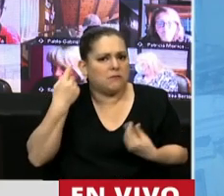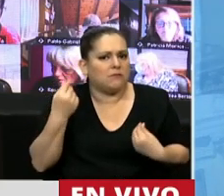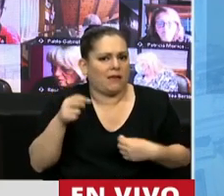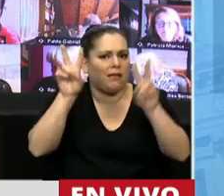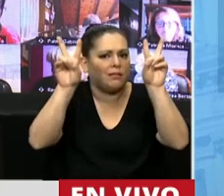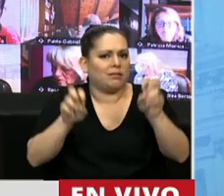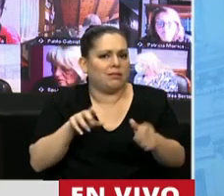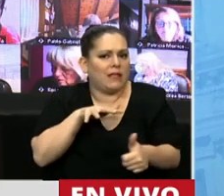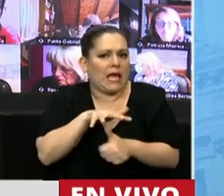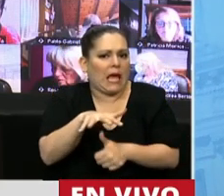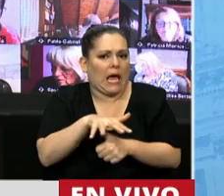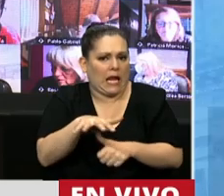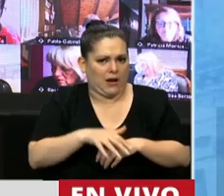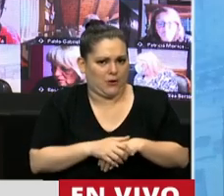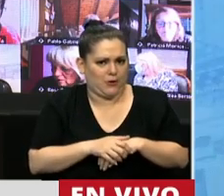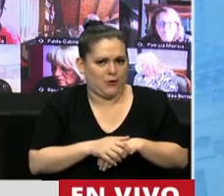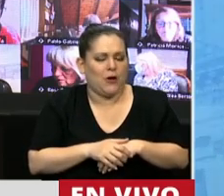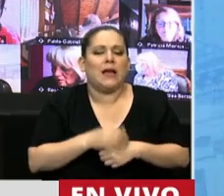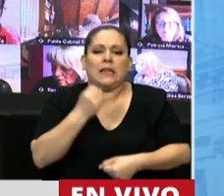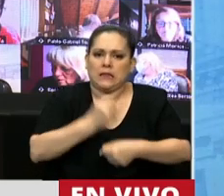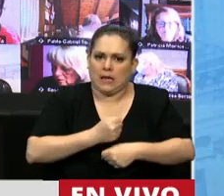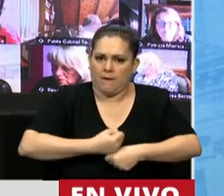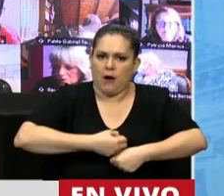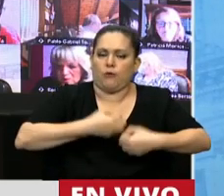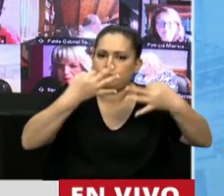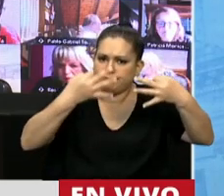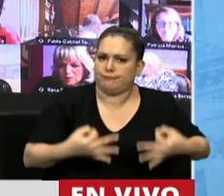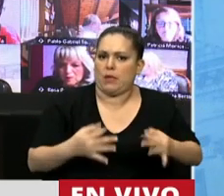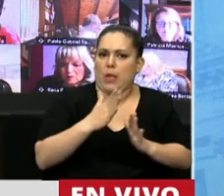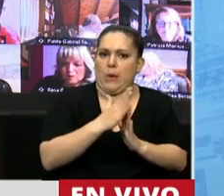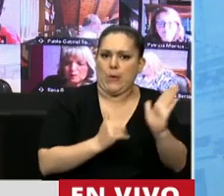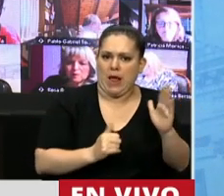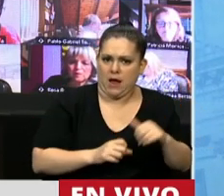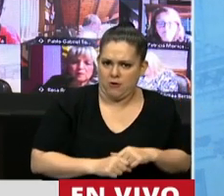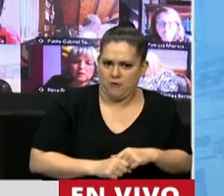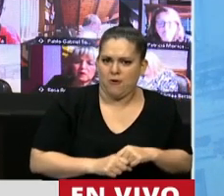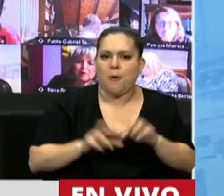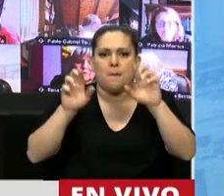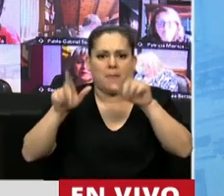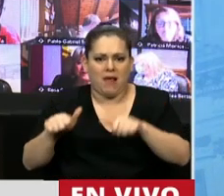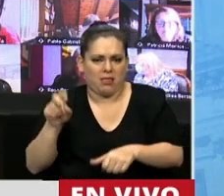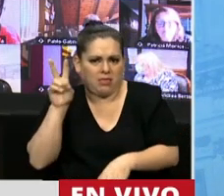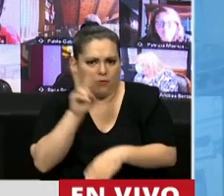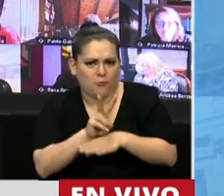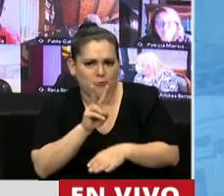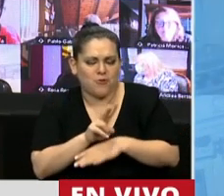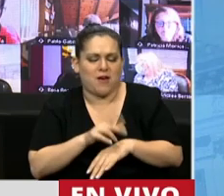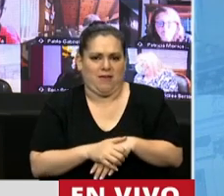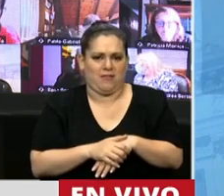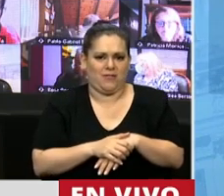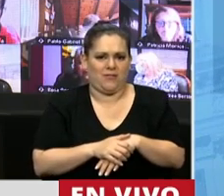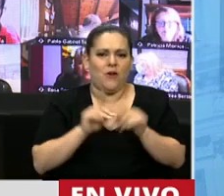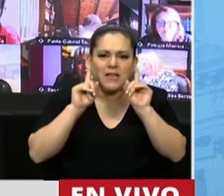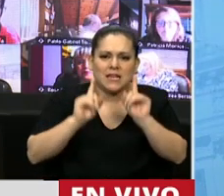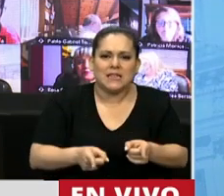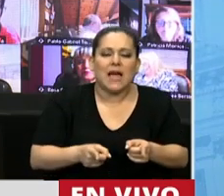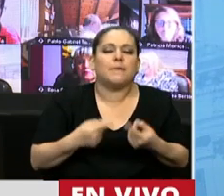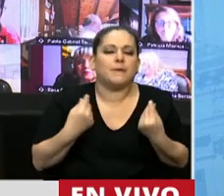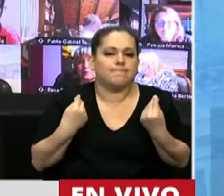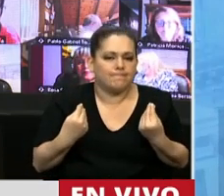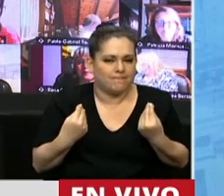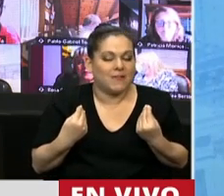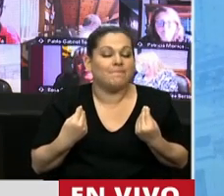perspectiva del trabajo decente las políticas del cuidado y la necesidad de mitigar la doble